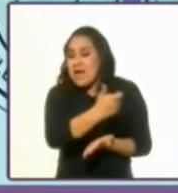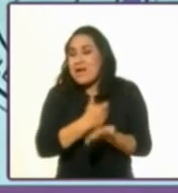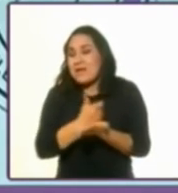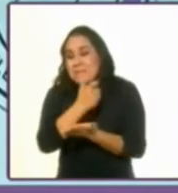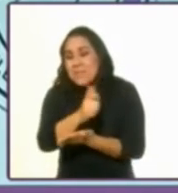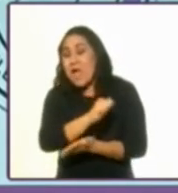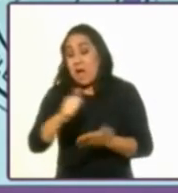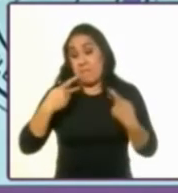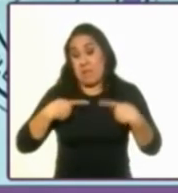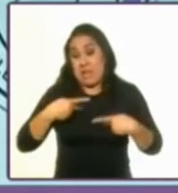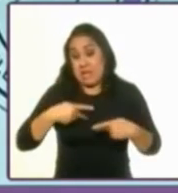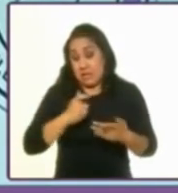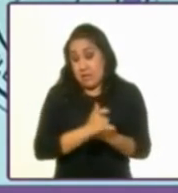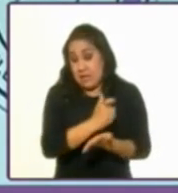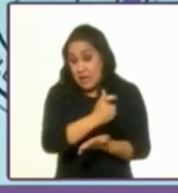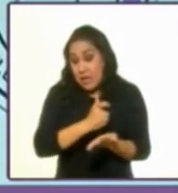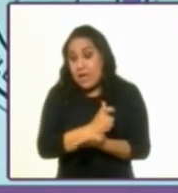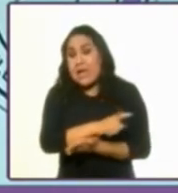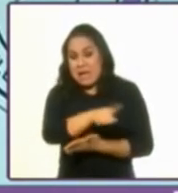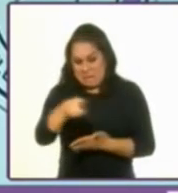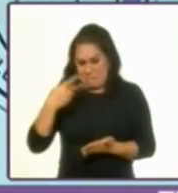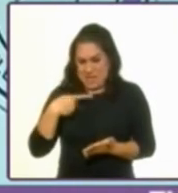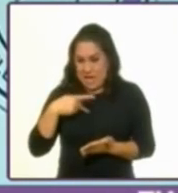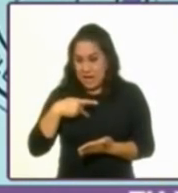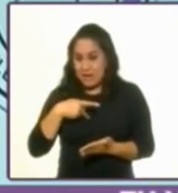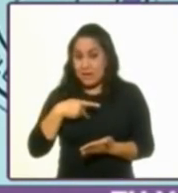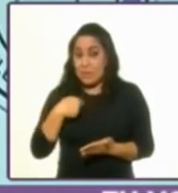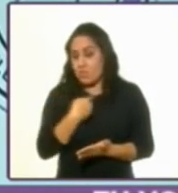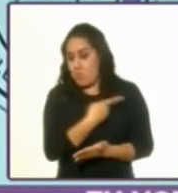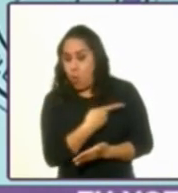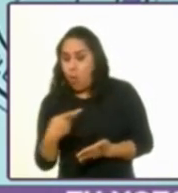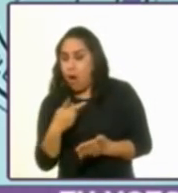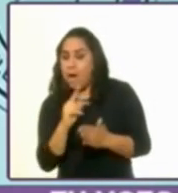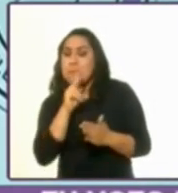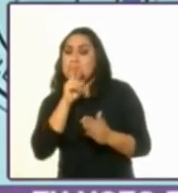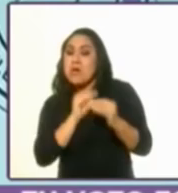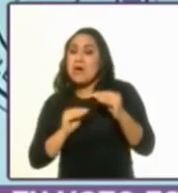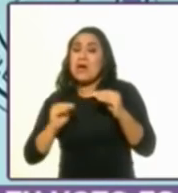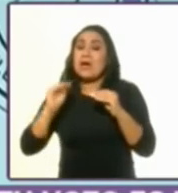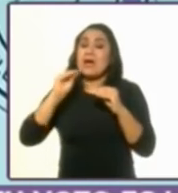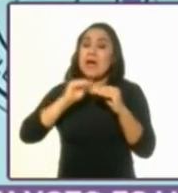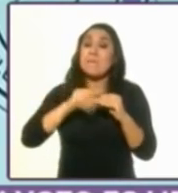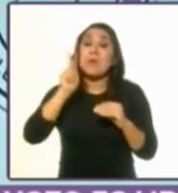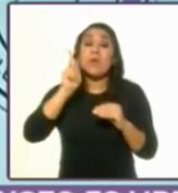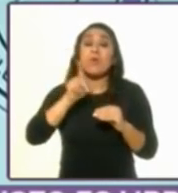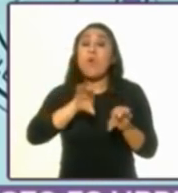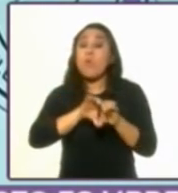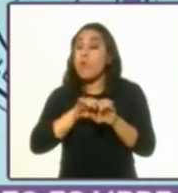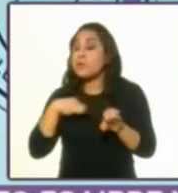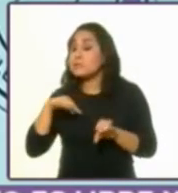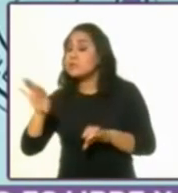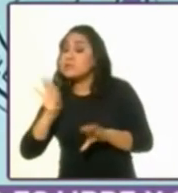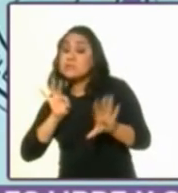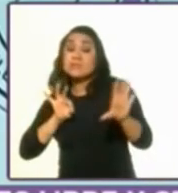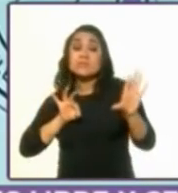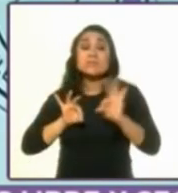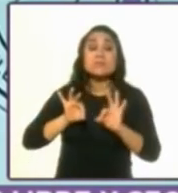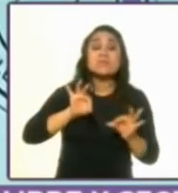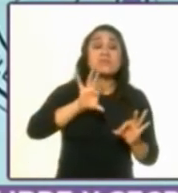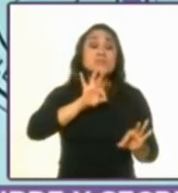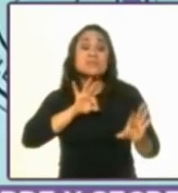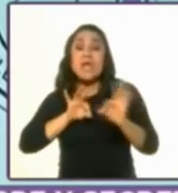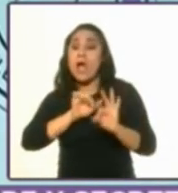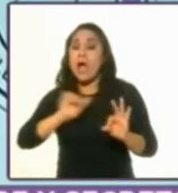directa si sacan a la gente de la pobreza pero no cuando lo hacen de manera selectiva estos partidos corruptos